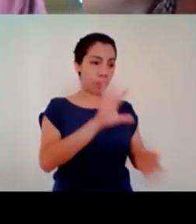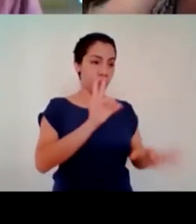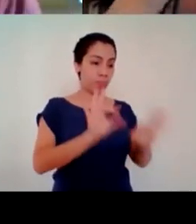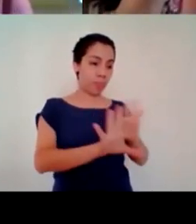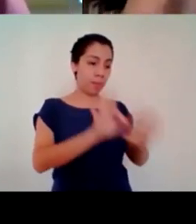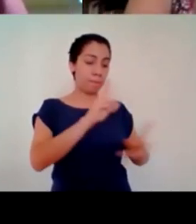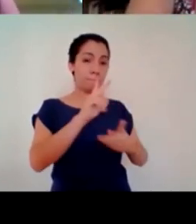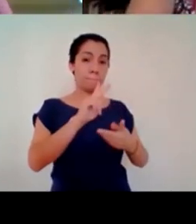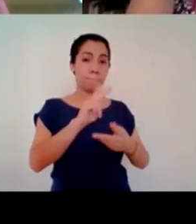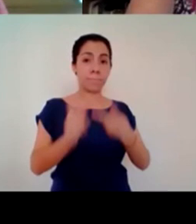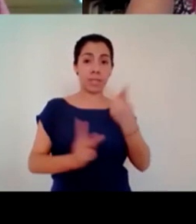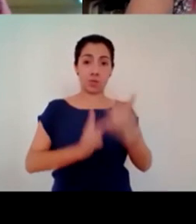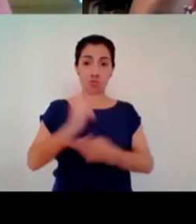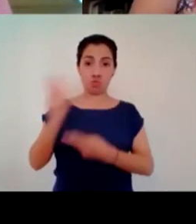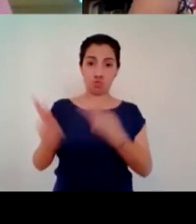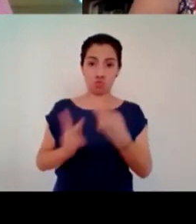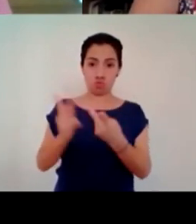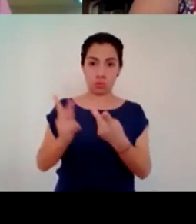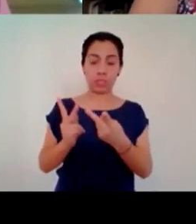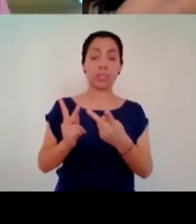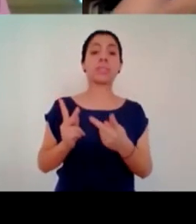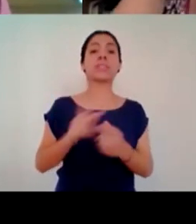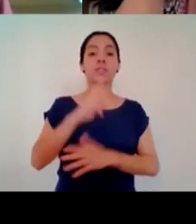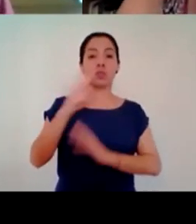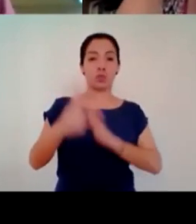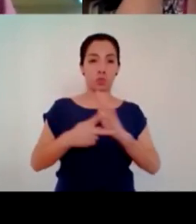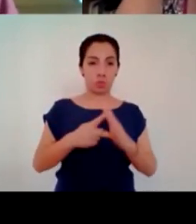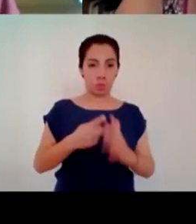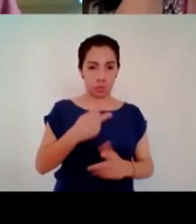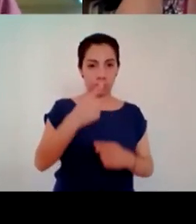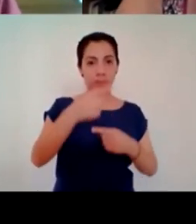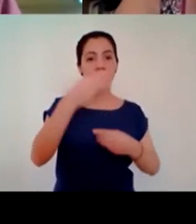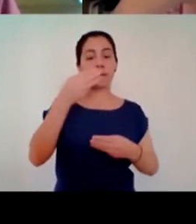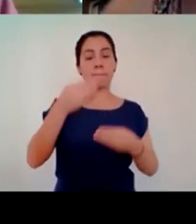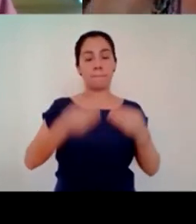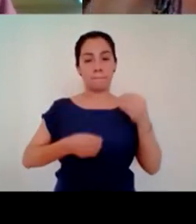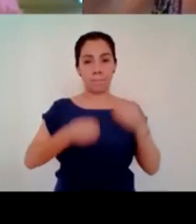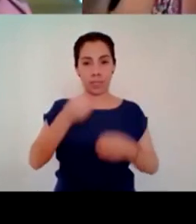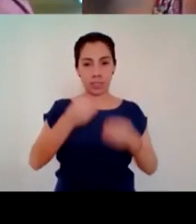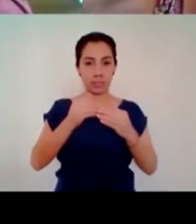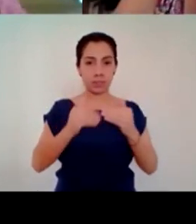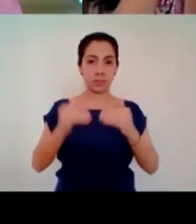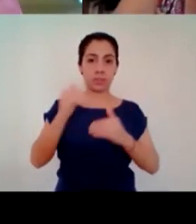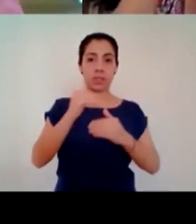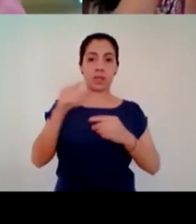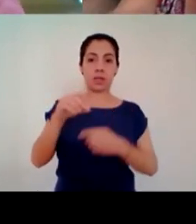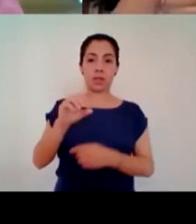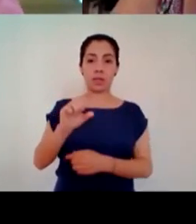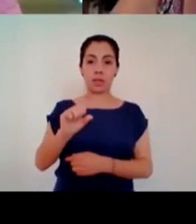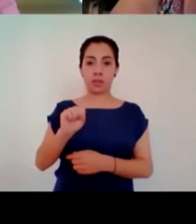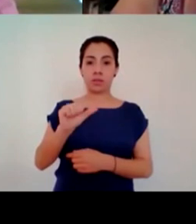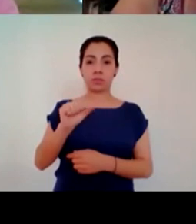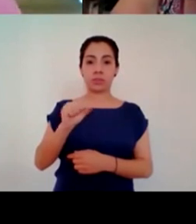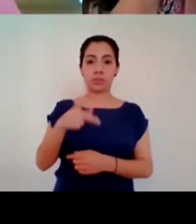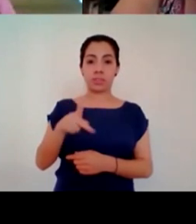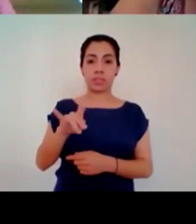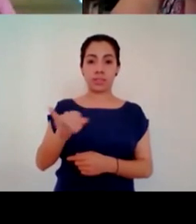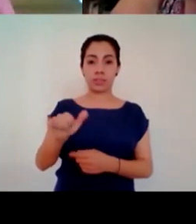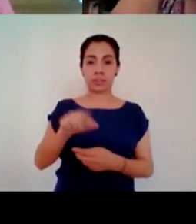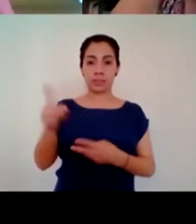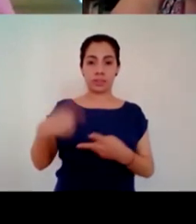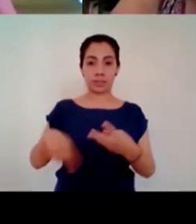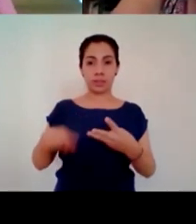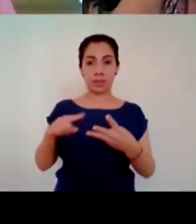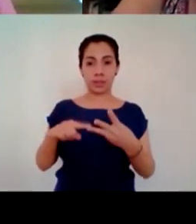más comunes, y vamos otra vez, magistrado, Saskia y el comisionado, contestando